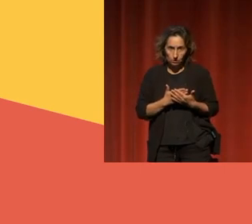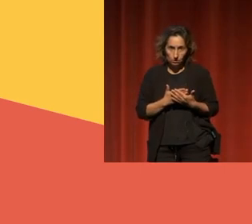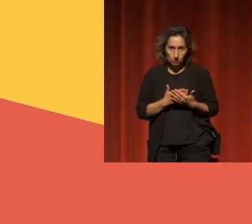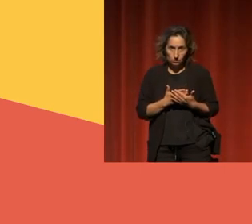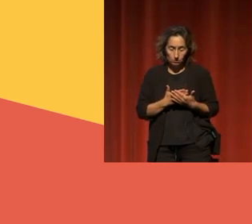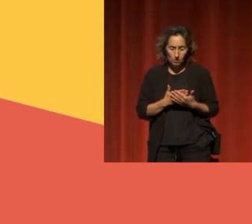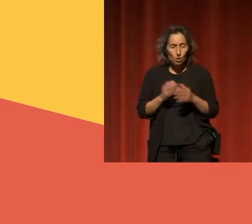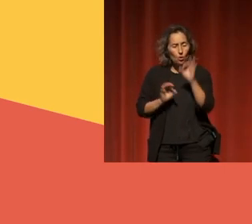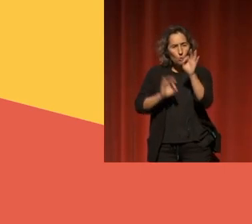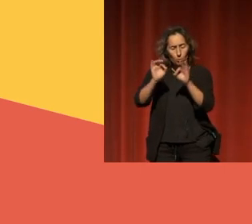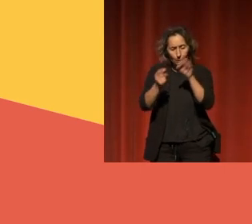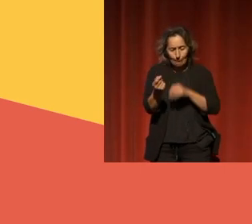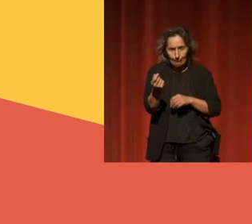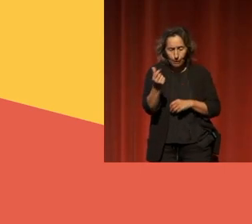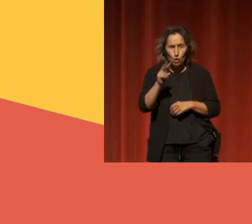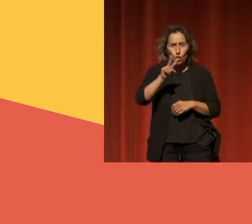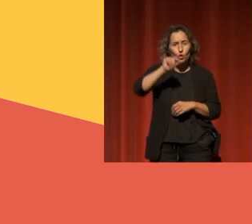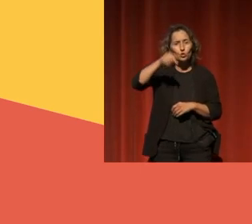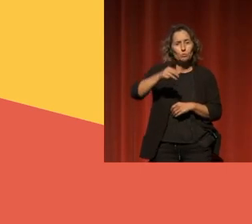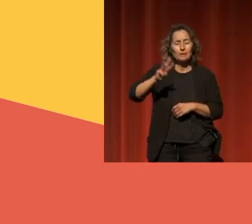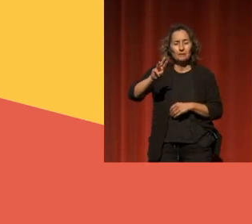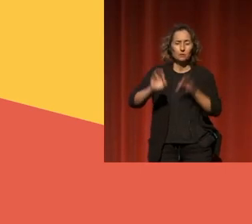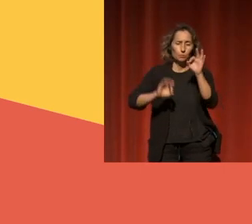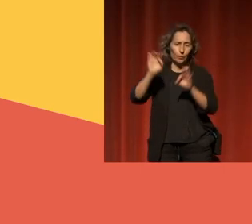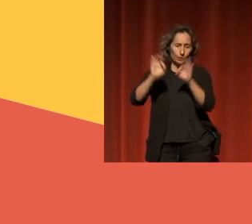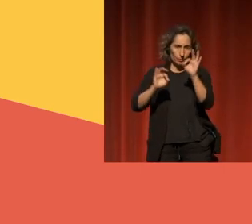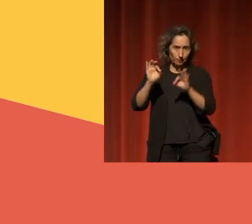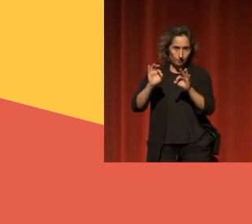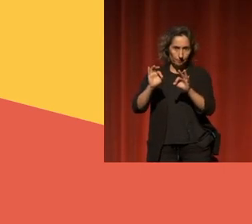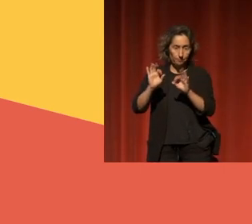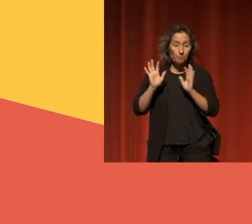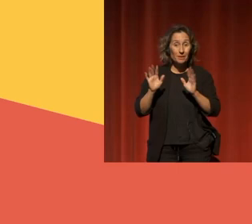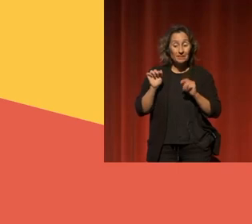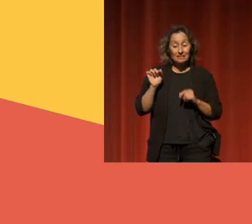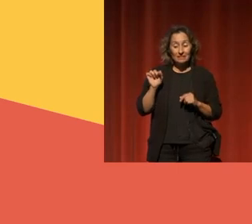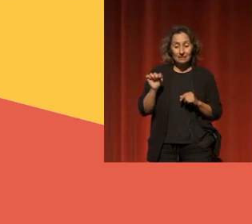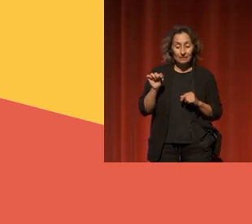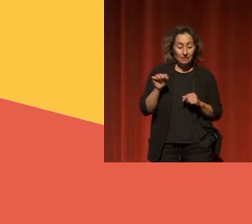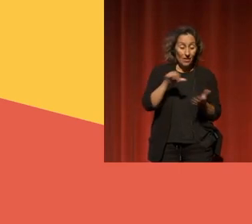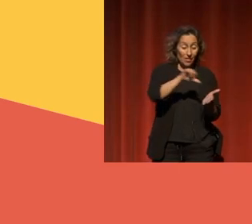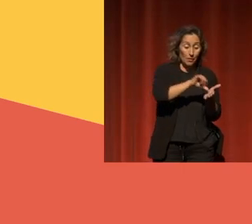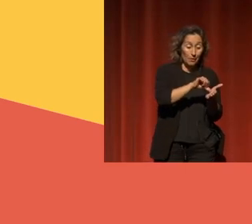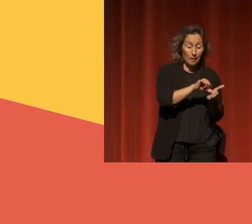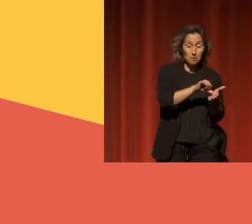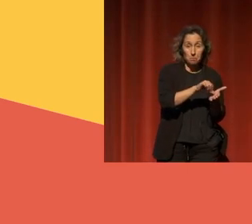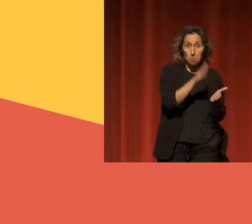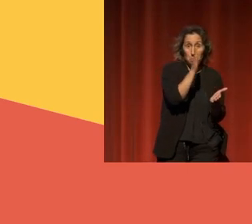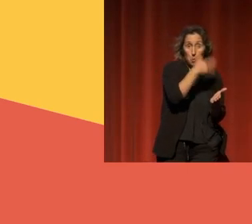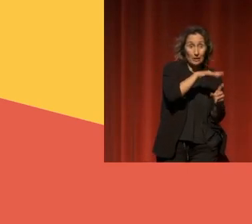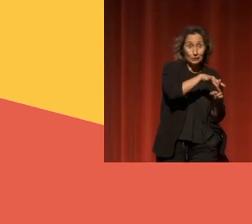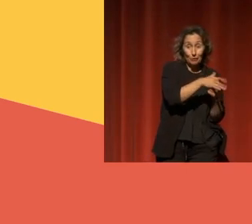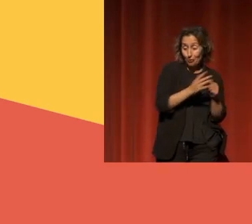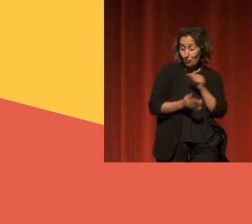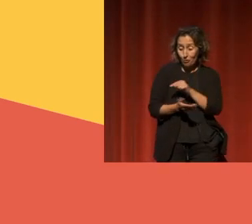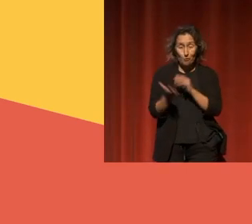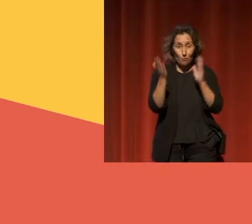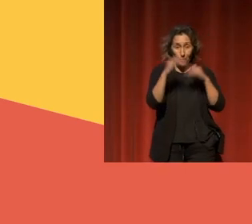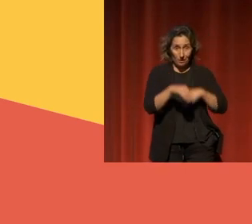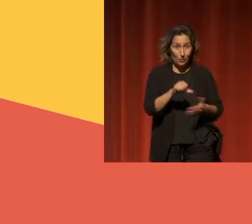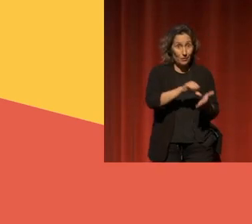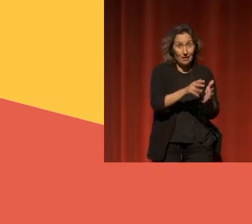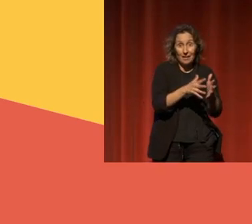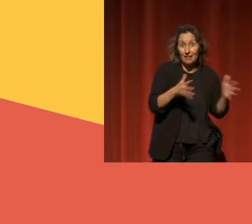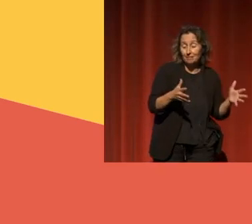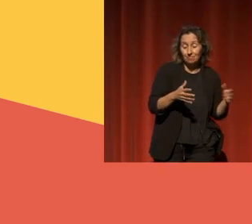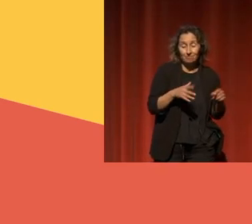muy bajo representa un 2 con 3% pero lo que pasa es que esto no sucede en las grandes ciudades ni sucede en las ciudades no